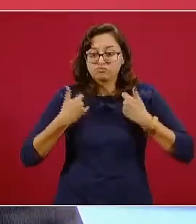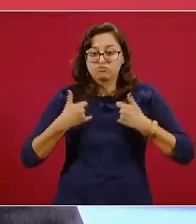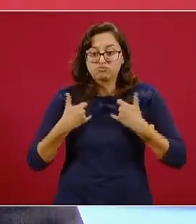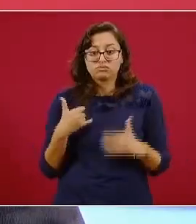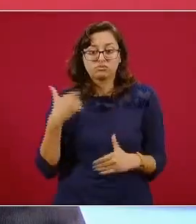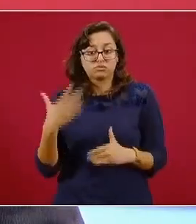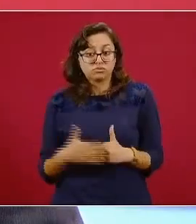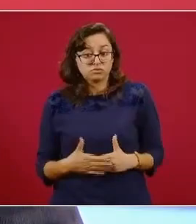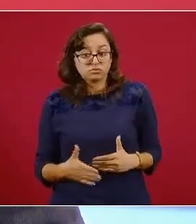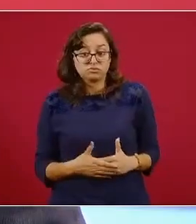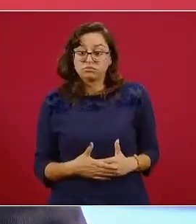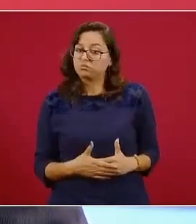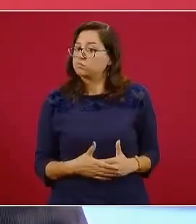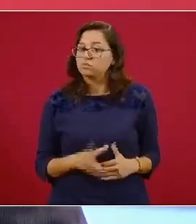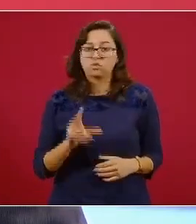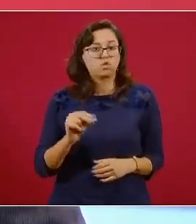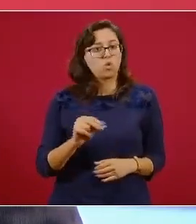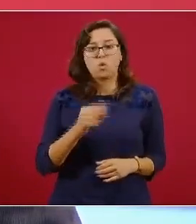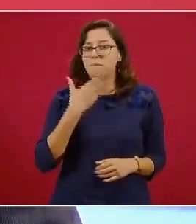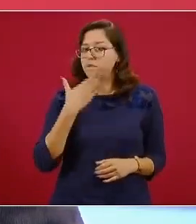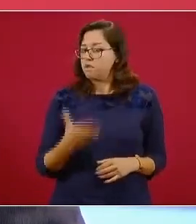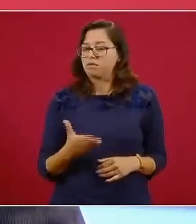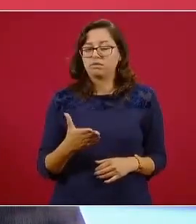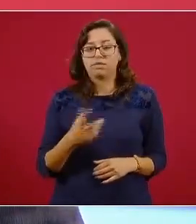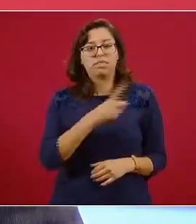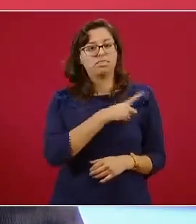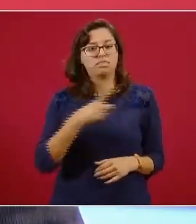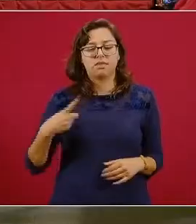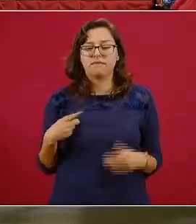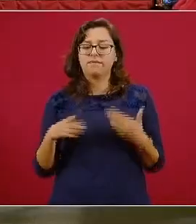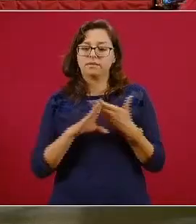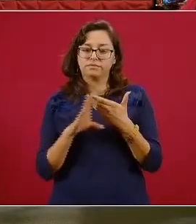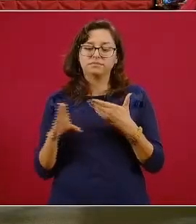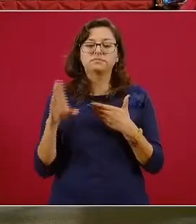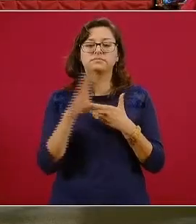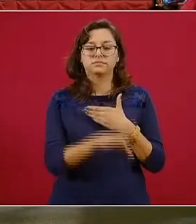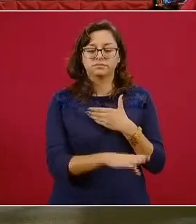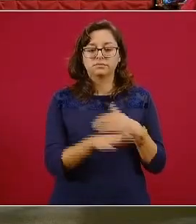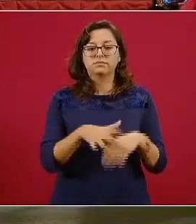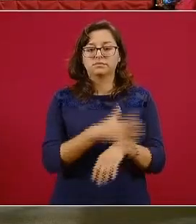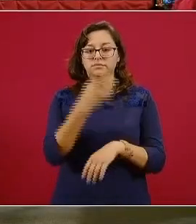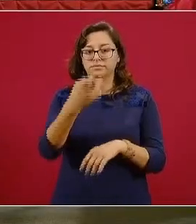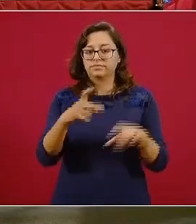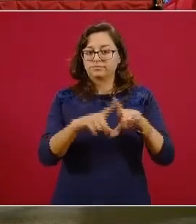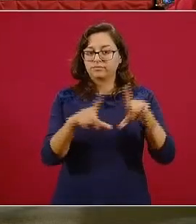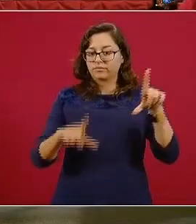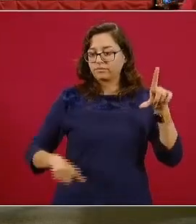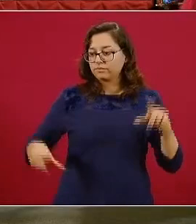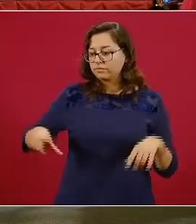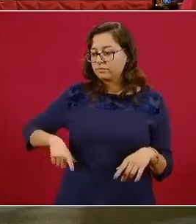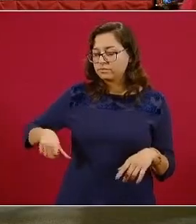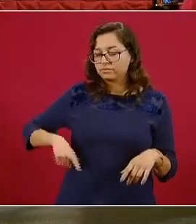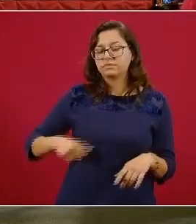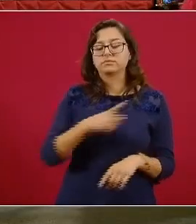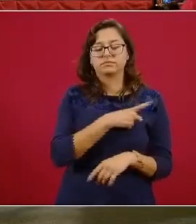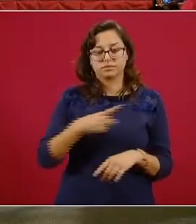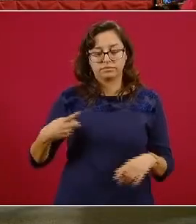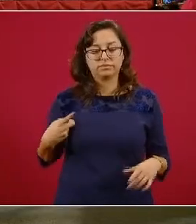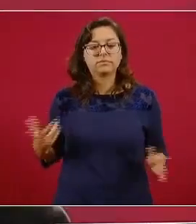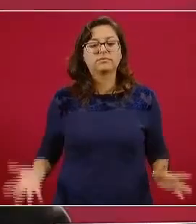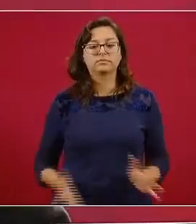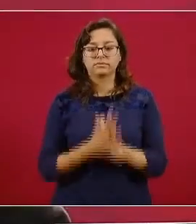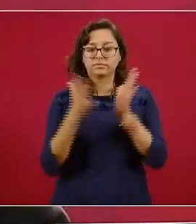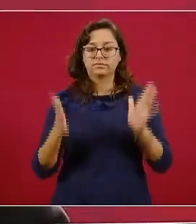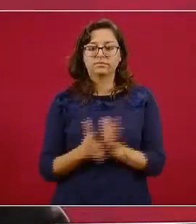una normalidad social que debe ser eliminado, y para eso el Estado Nacional tiene una participación